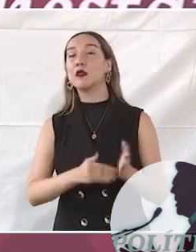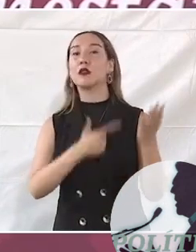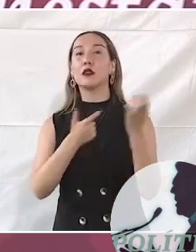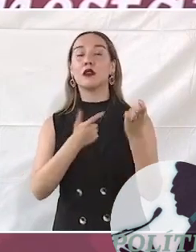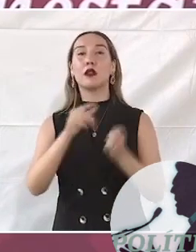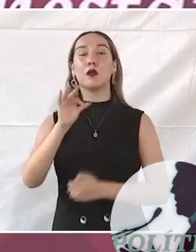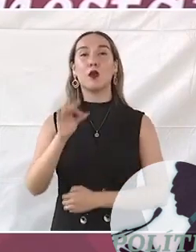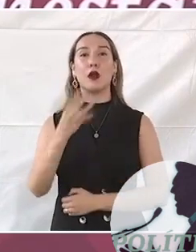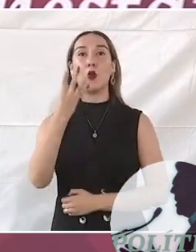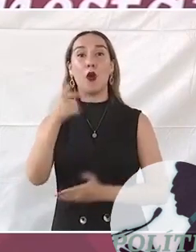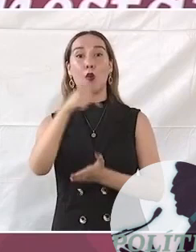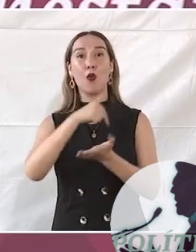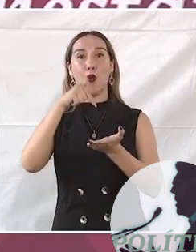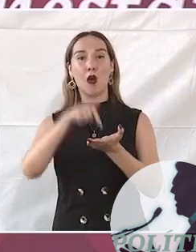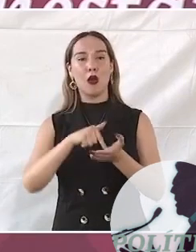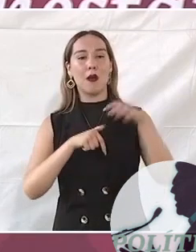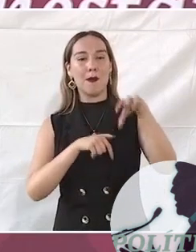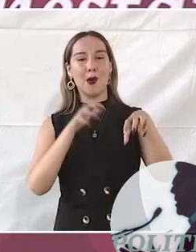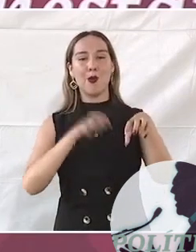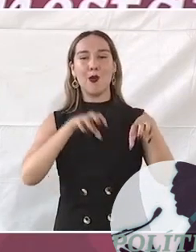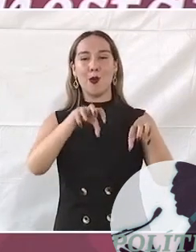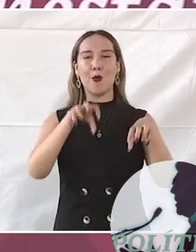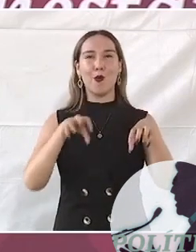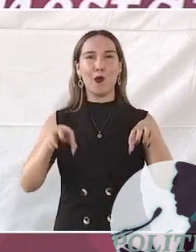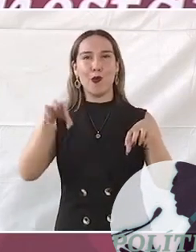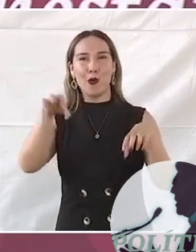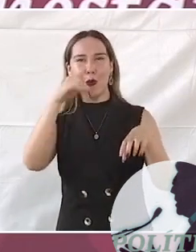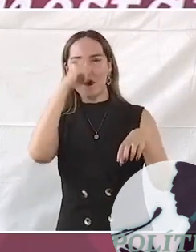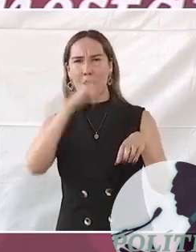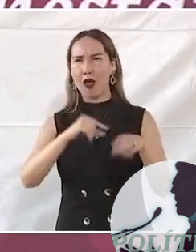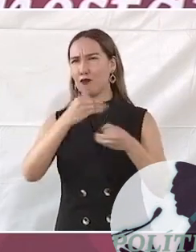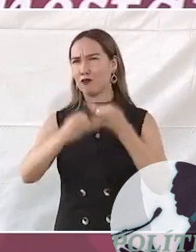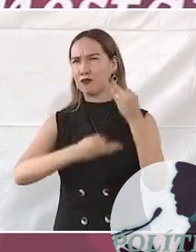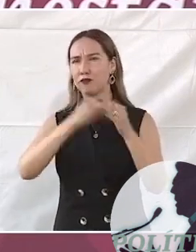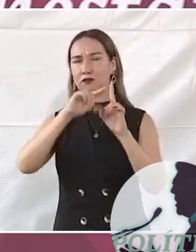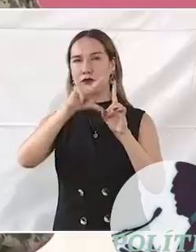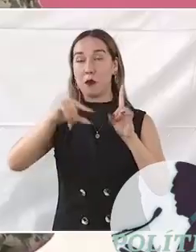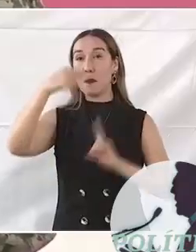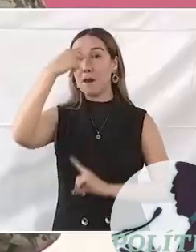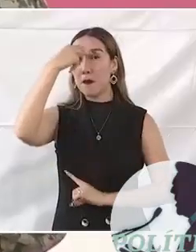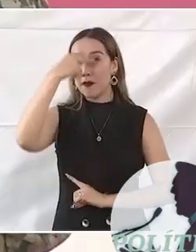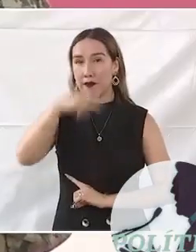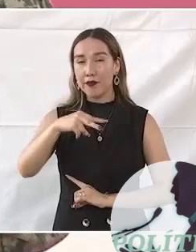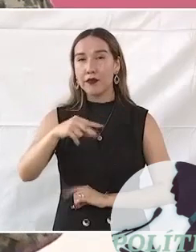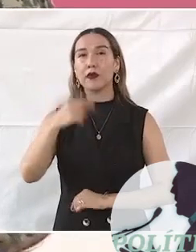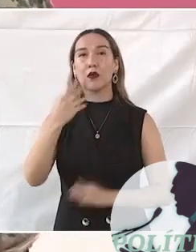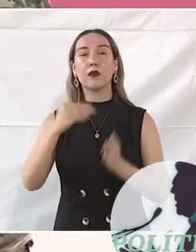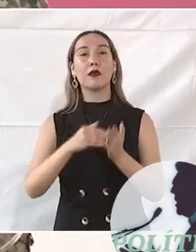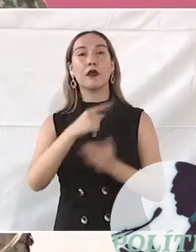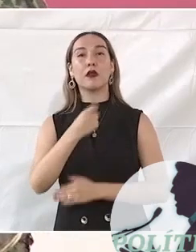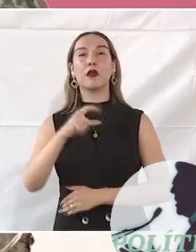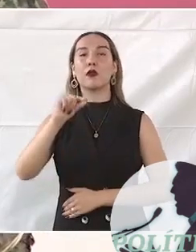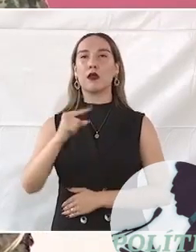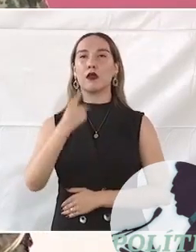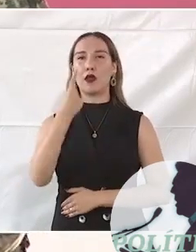2,744 sucursales bancarias contempladas para todo el país, de las que se han concluido